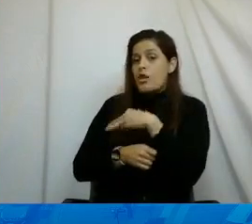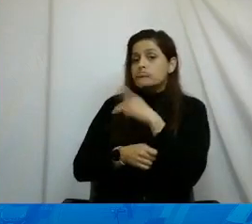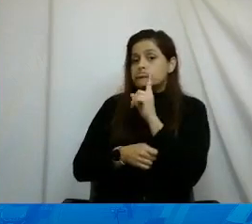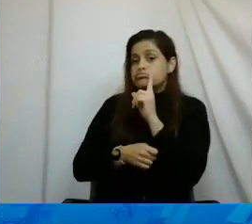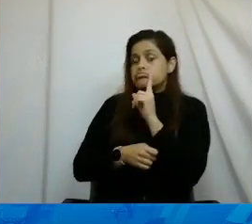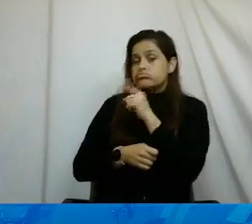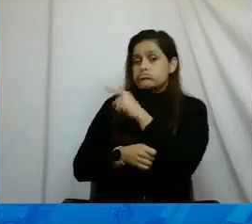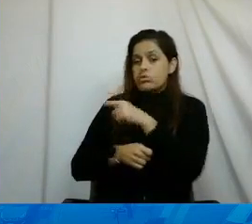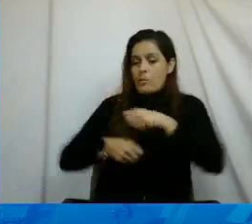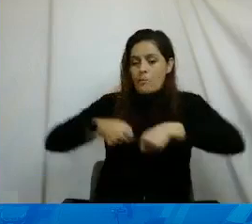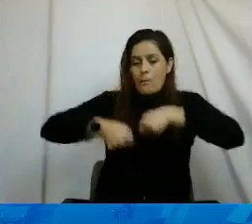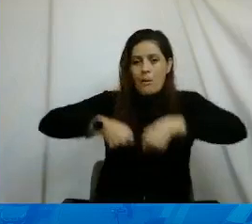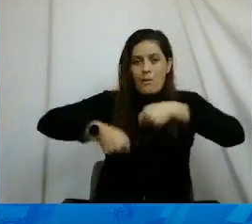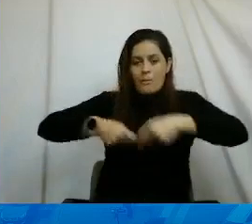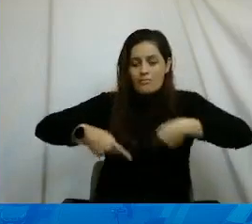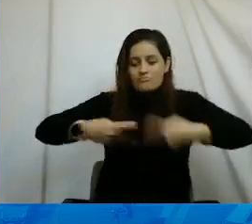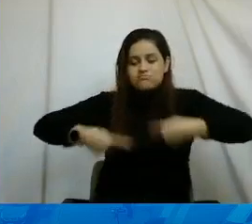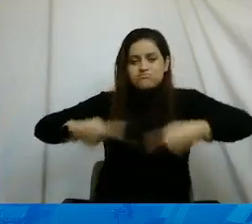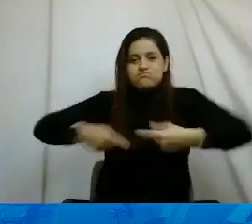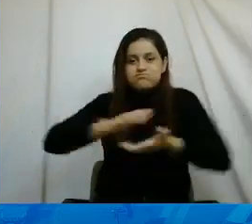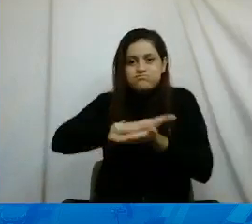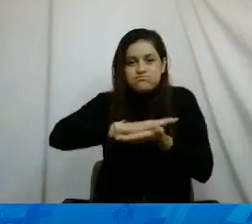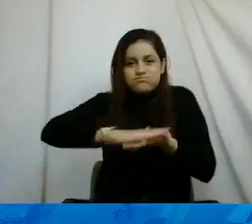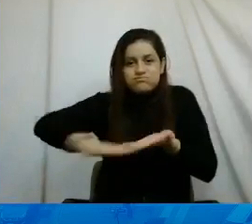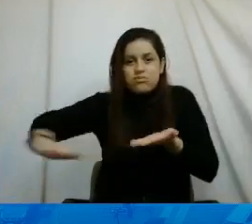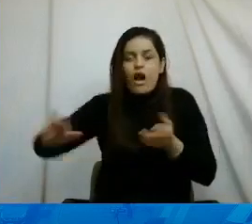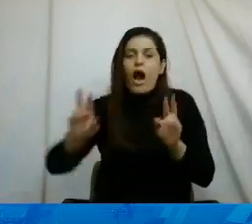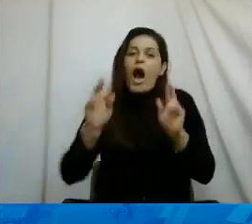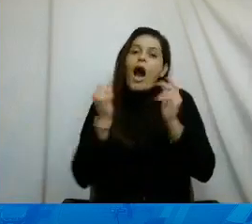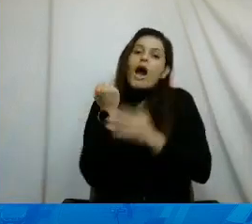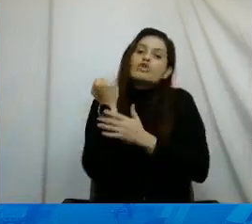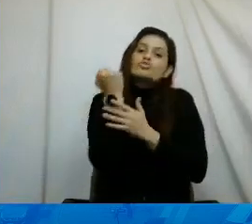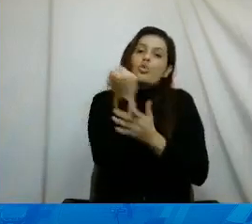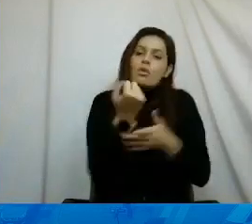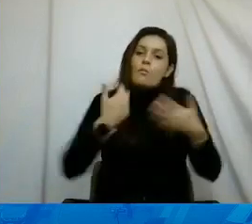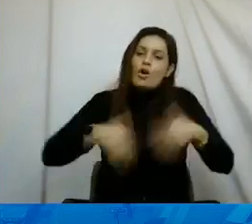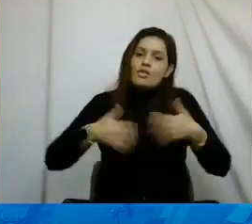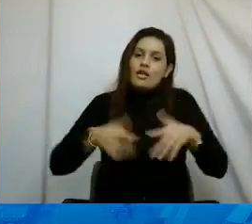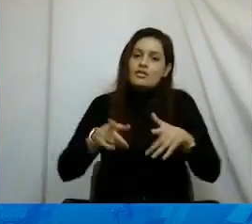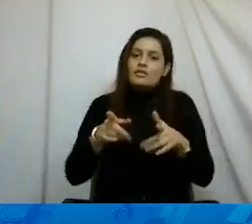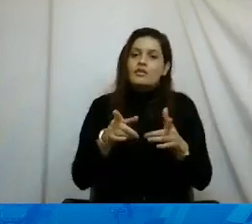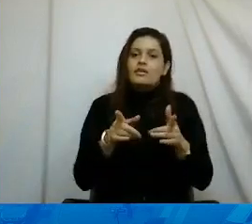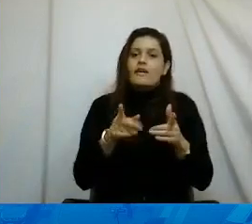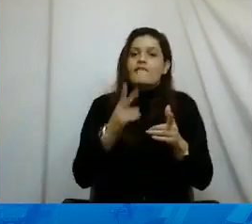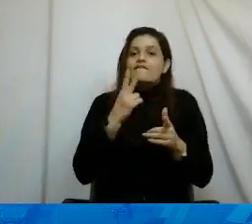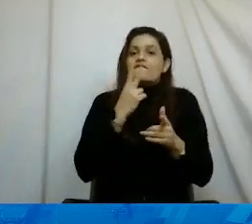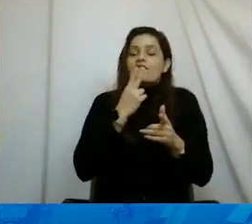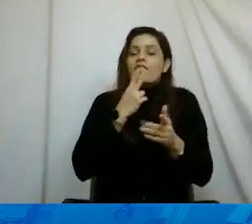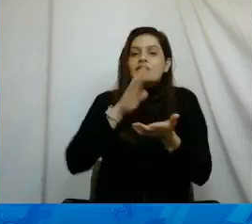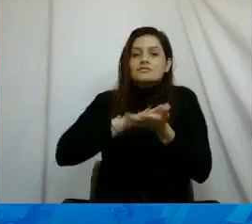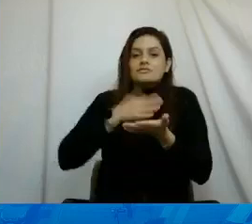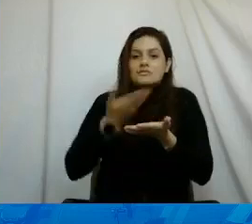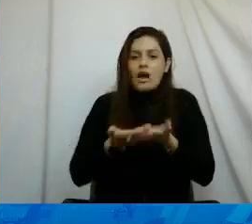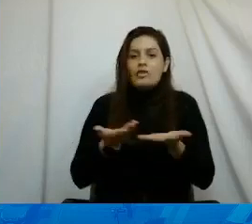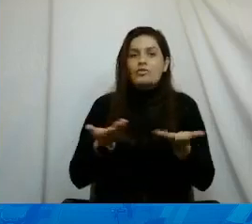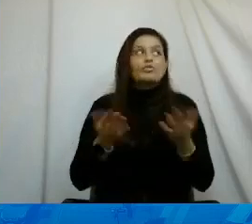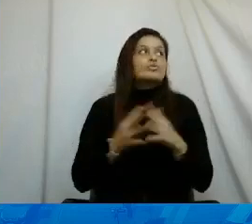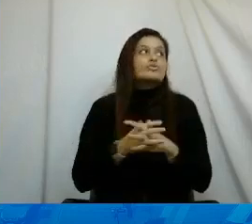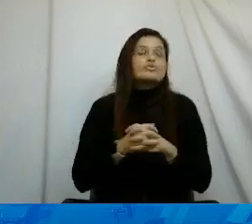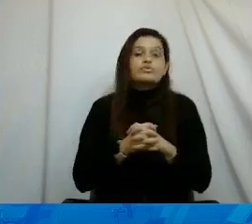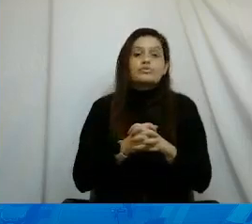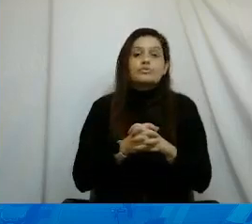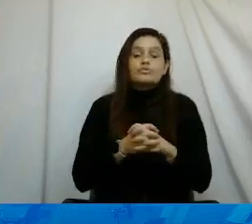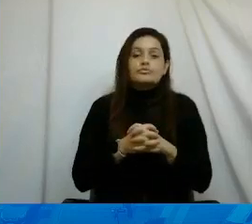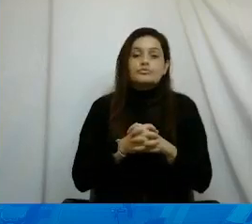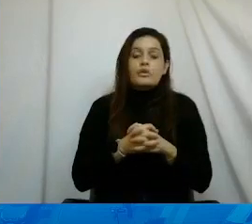poder prestarlo y apoyar a las actividades al aire libre y sobre todo lo que tiene que ver con la vida sana a